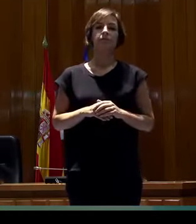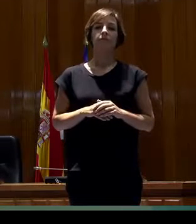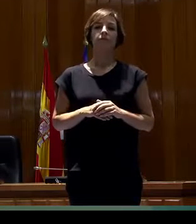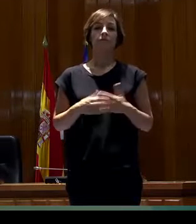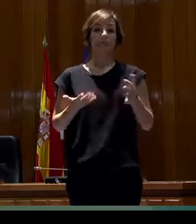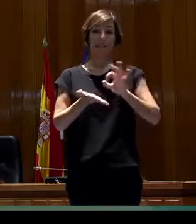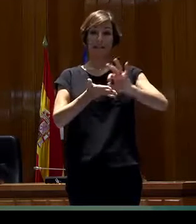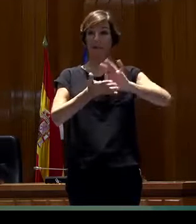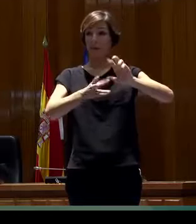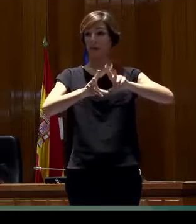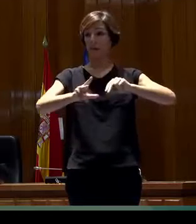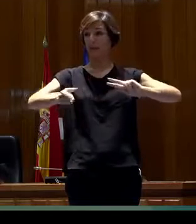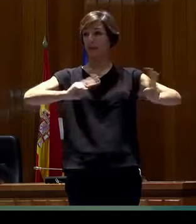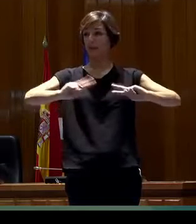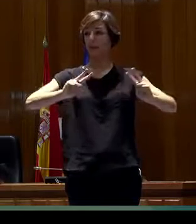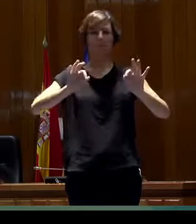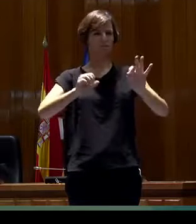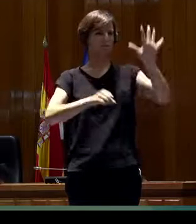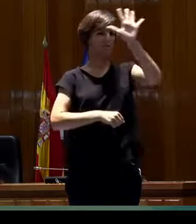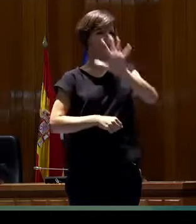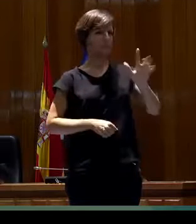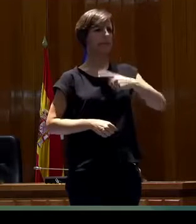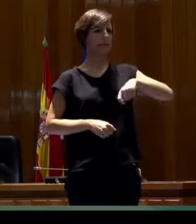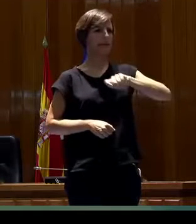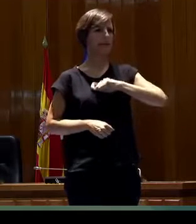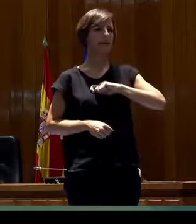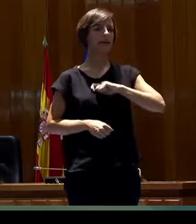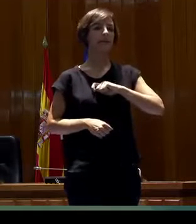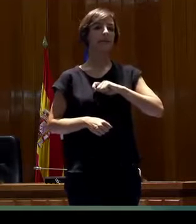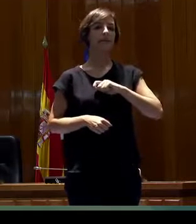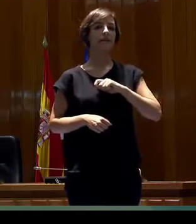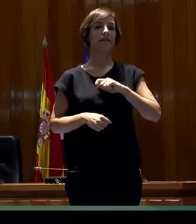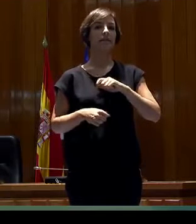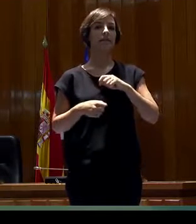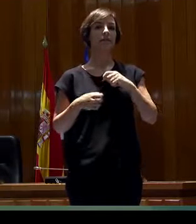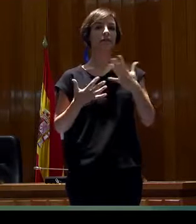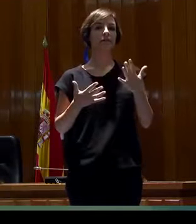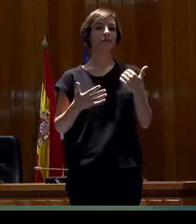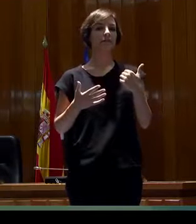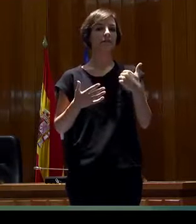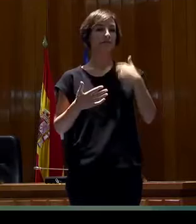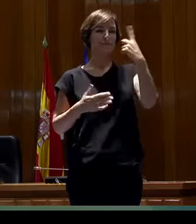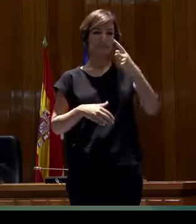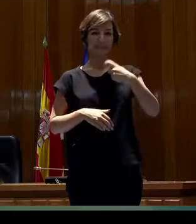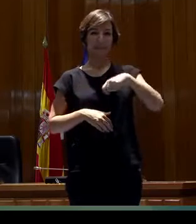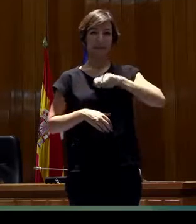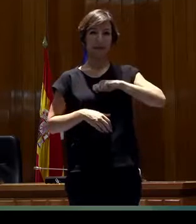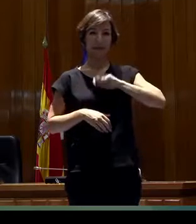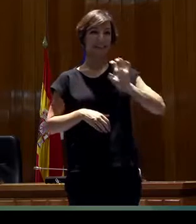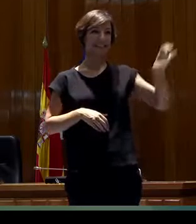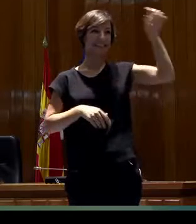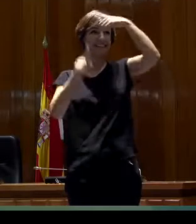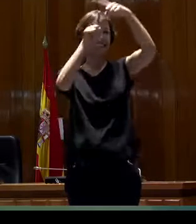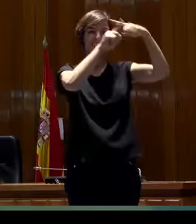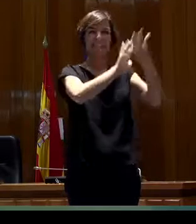este servicio de videointerpretación de ámbito estatal, las diferencias dialectales del signado adquieren una